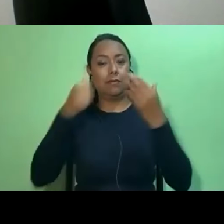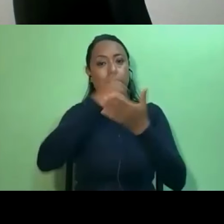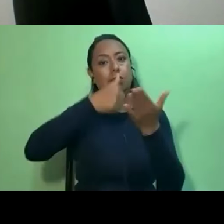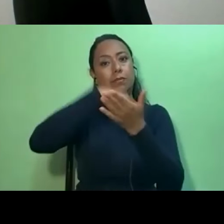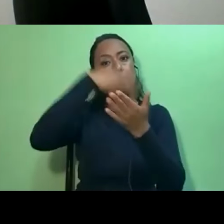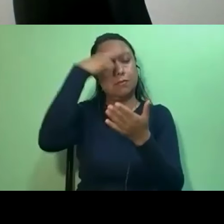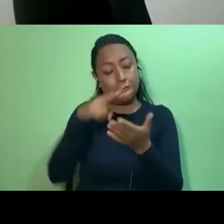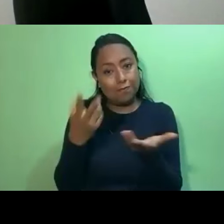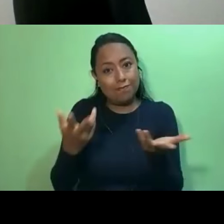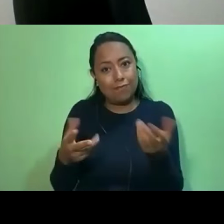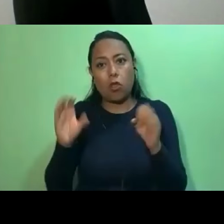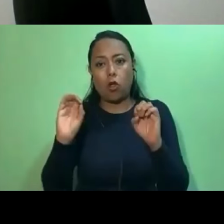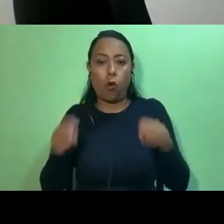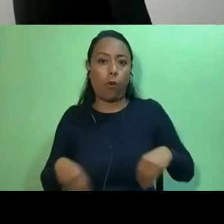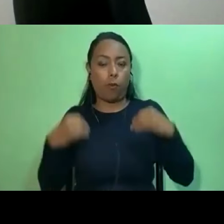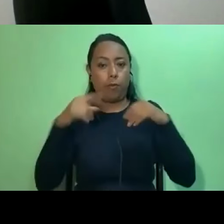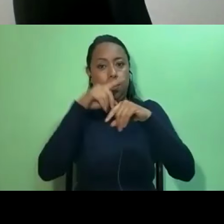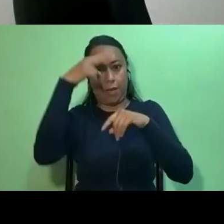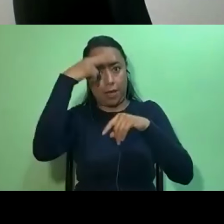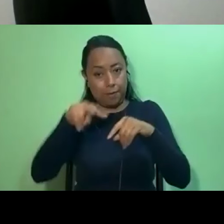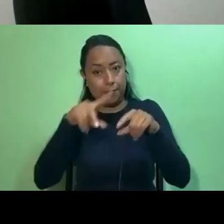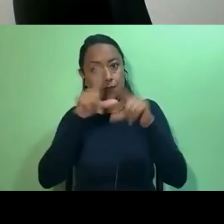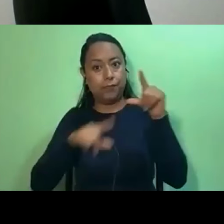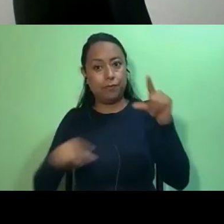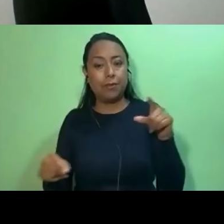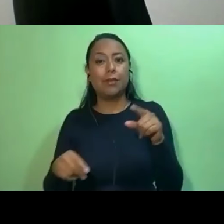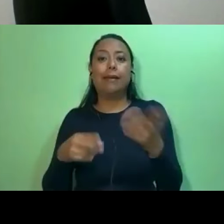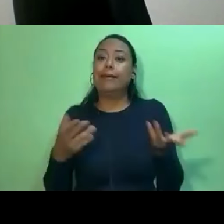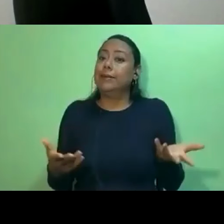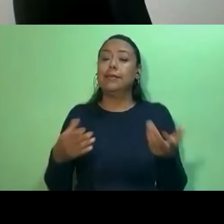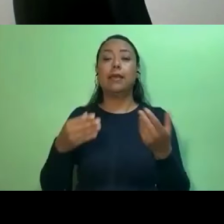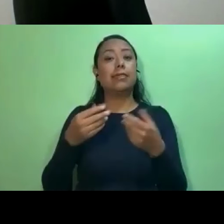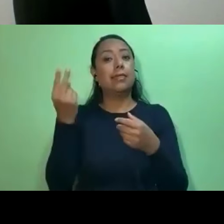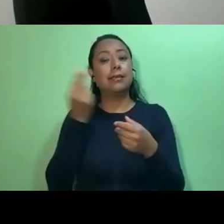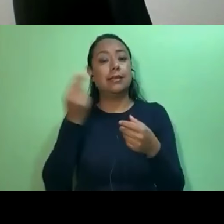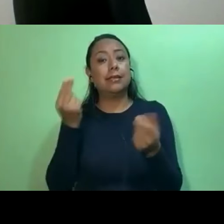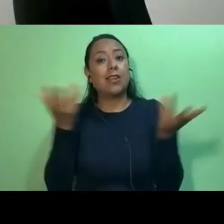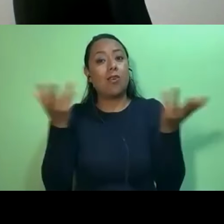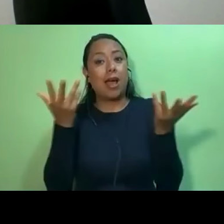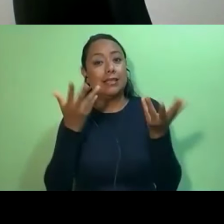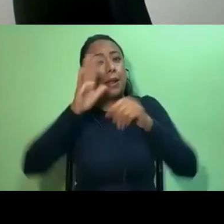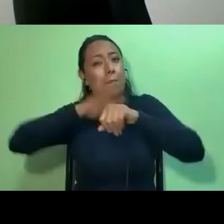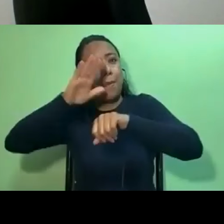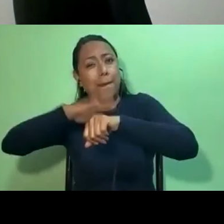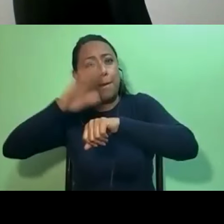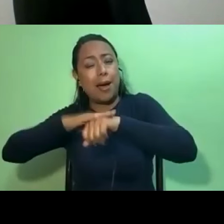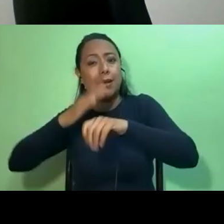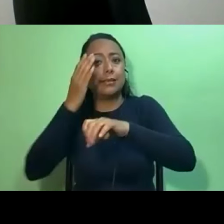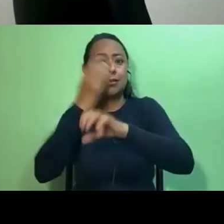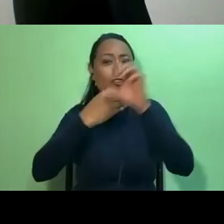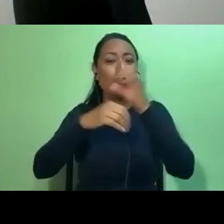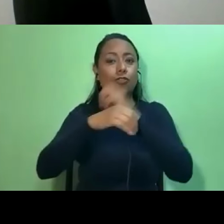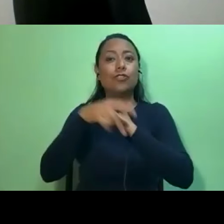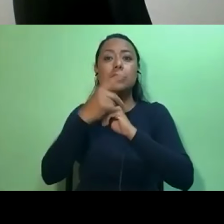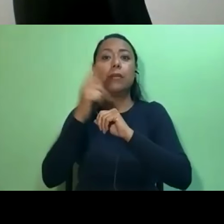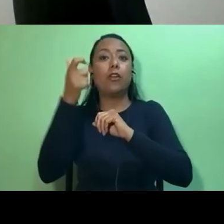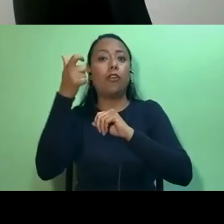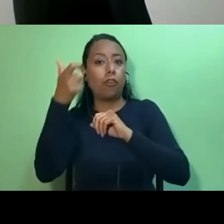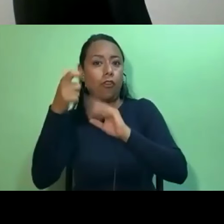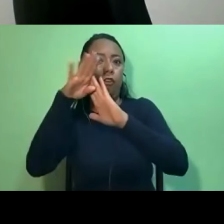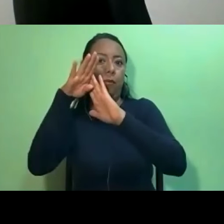mencionado, más con menos. Esa es una dinámica, es una visión de este